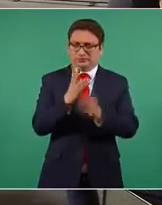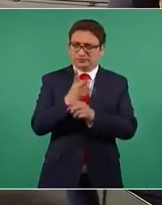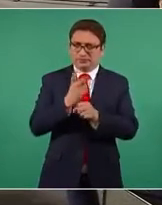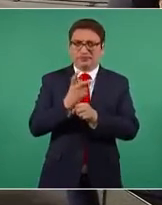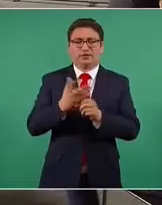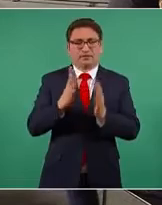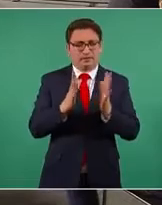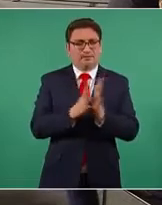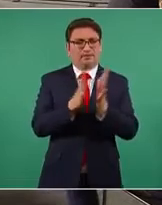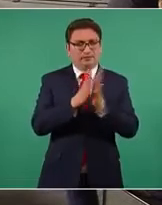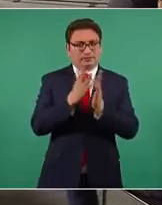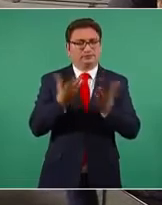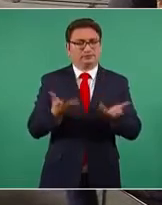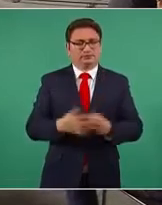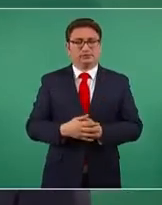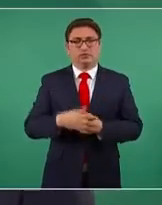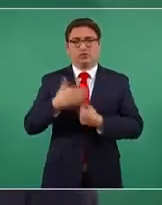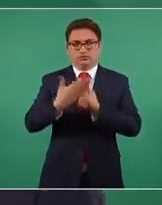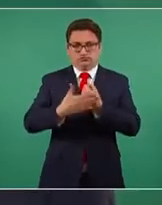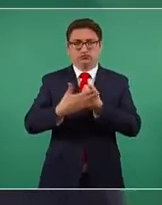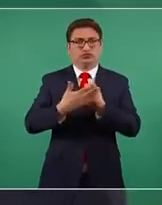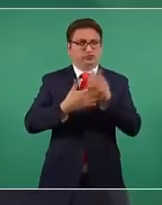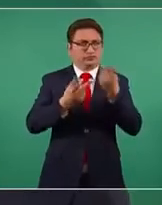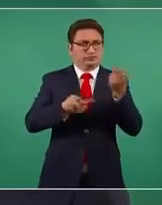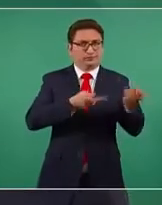Va a haber esta consulta